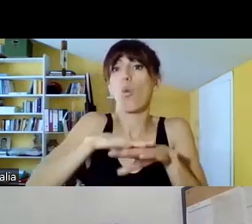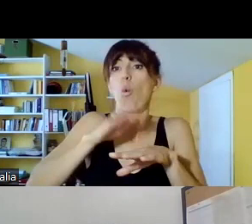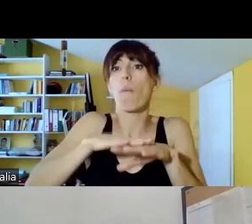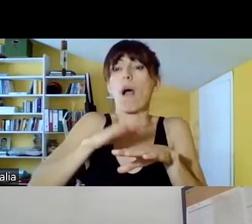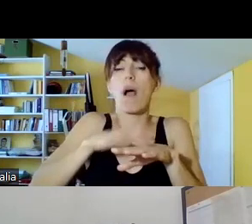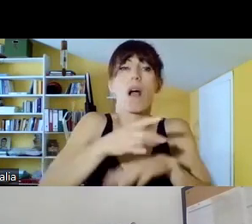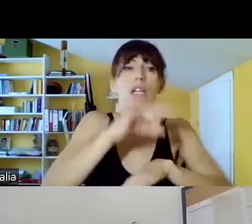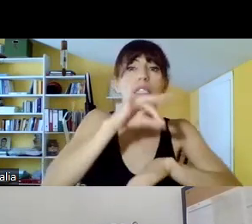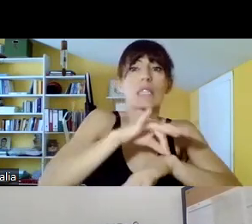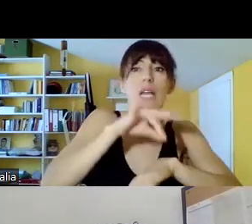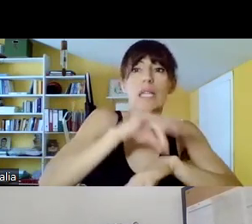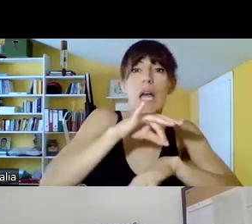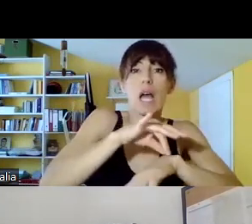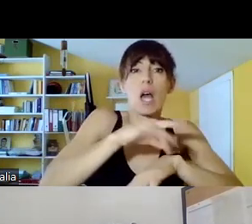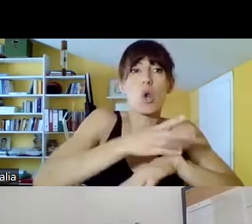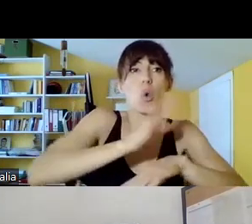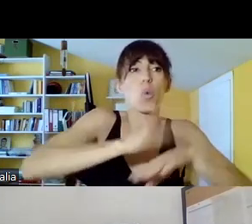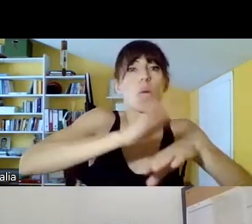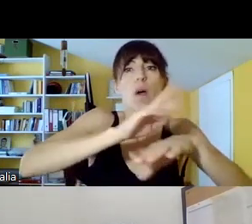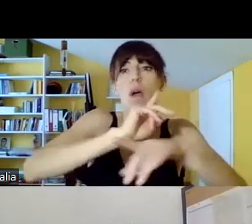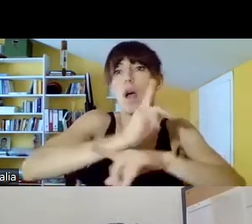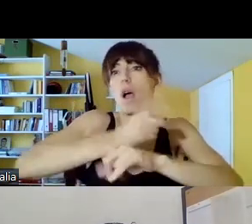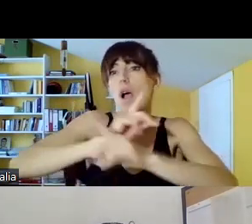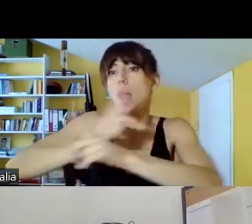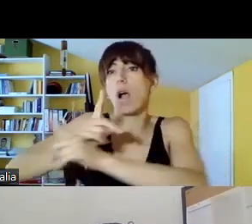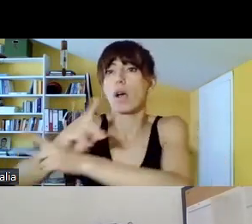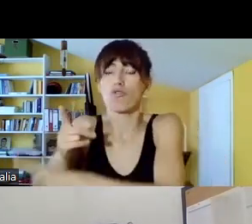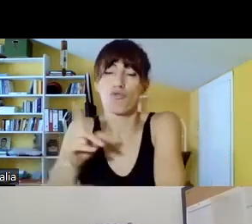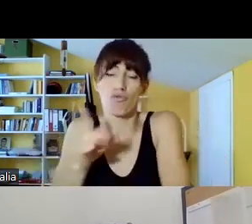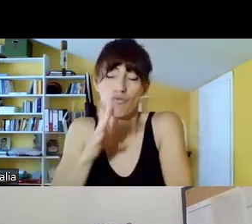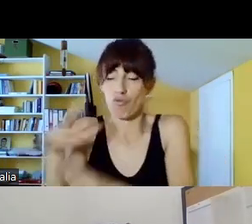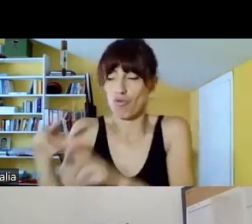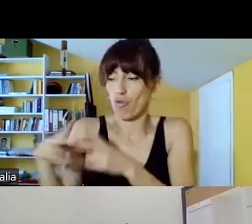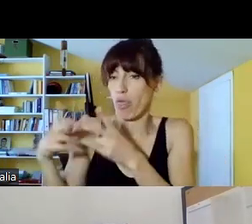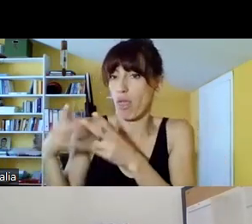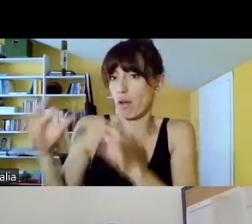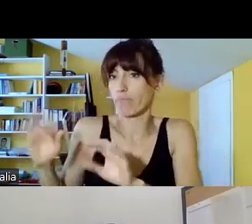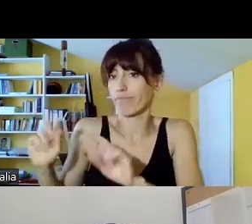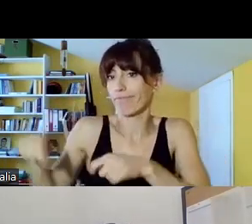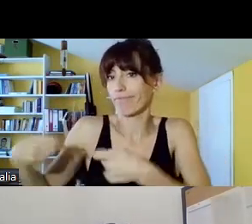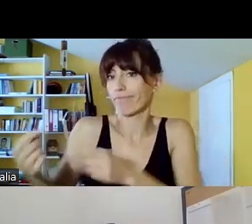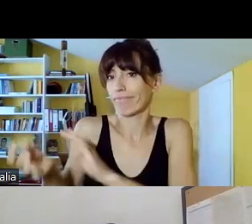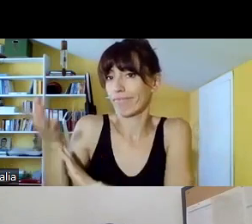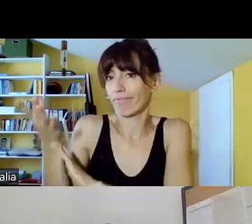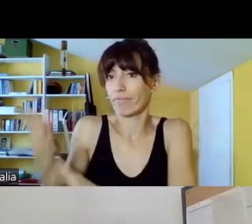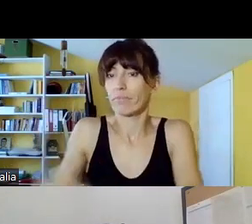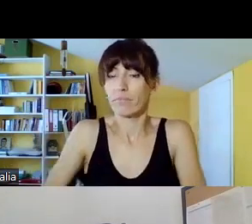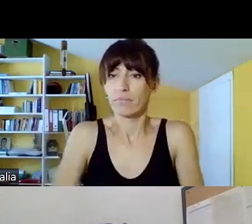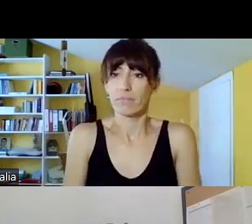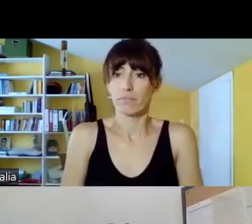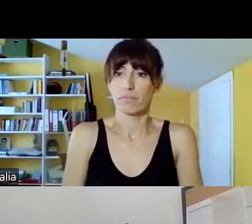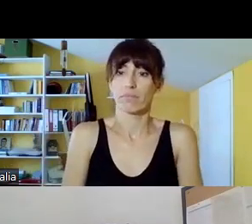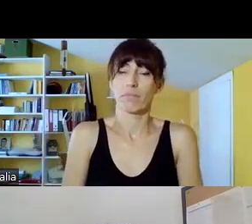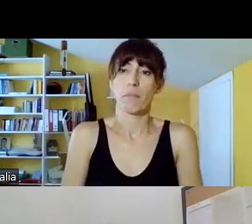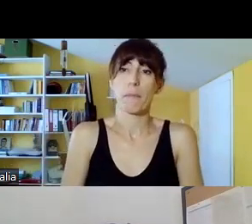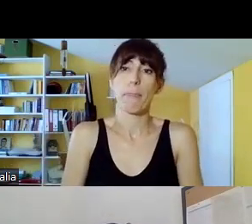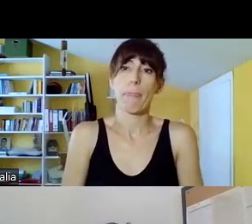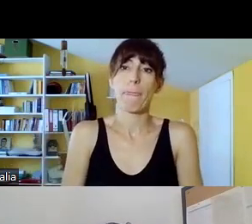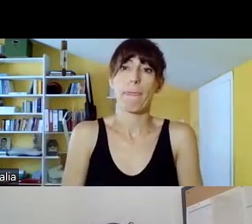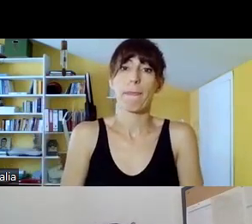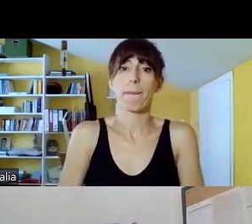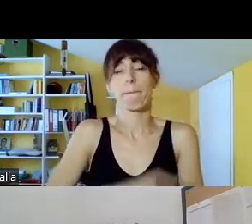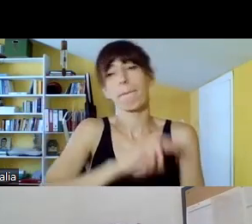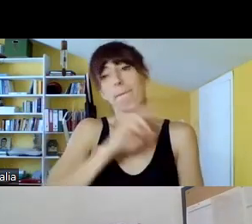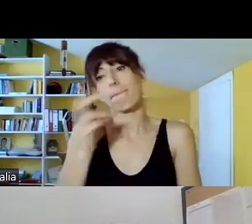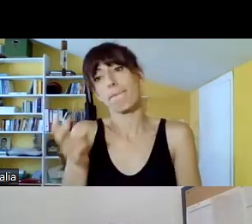personal sanitario por ser ellos los que ponen la etiqueta. Y bueno, por otro lado,